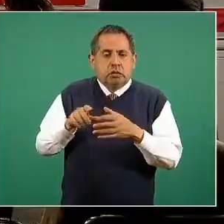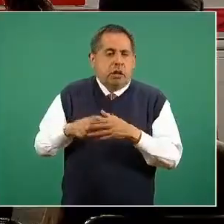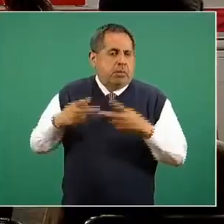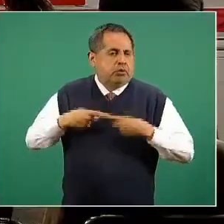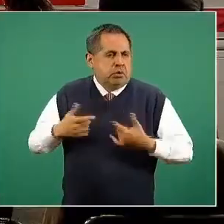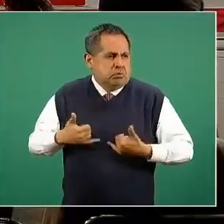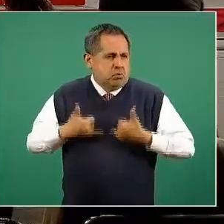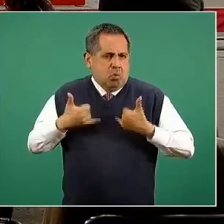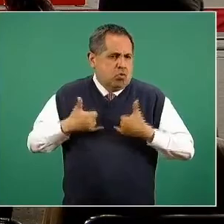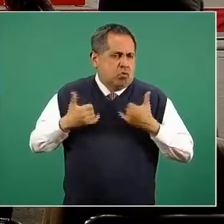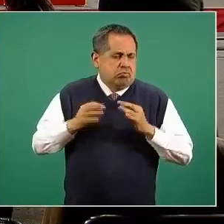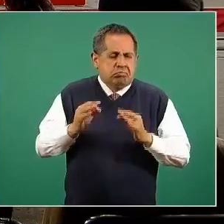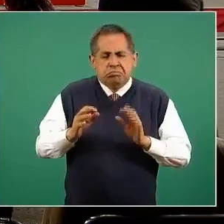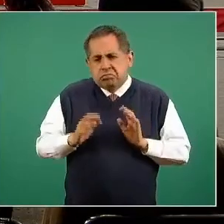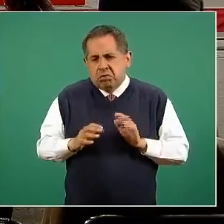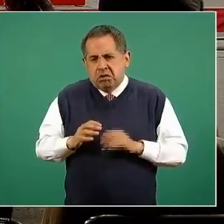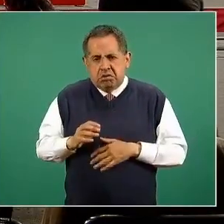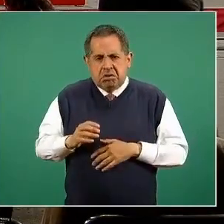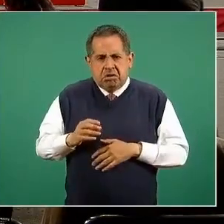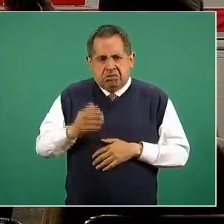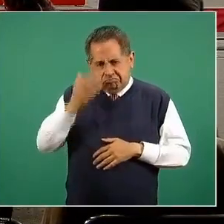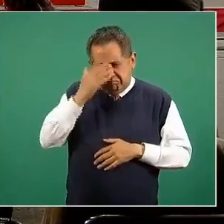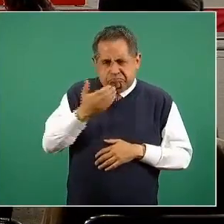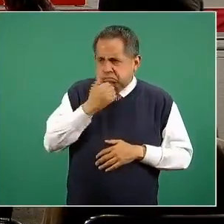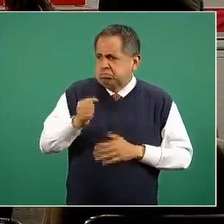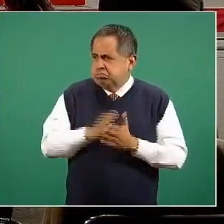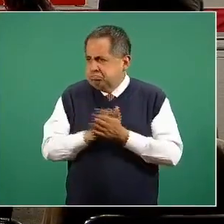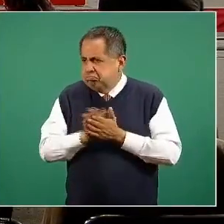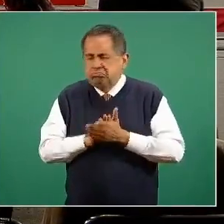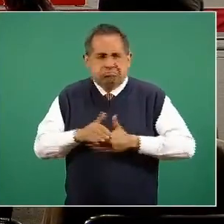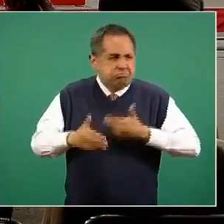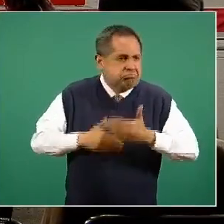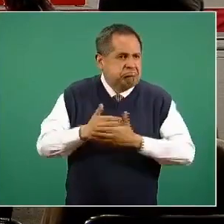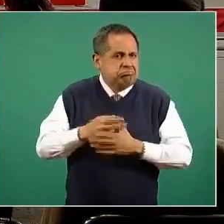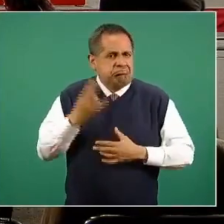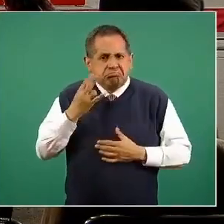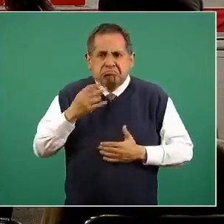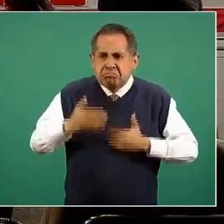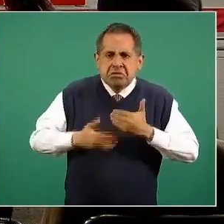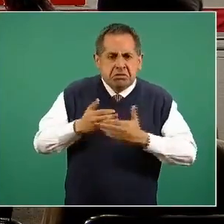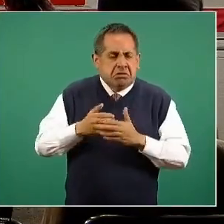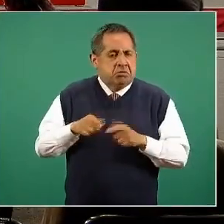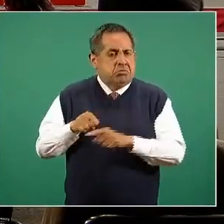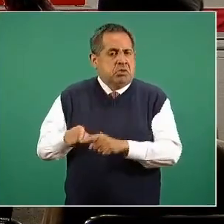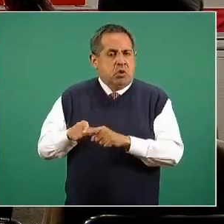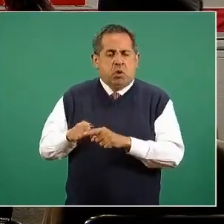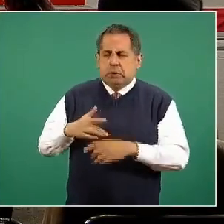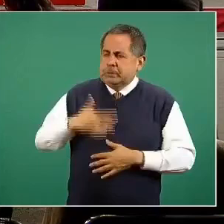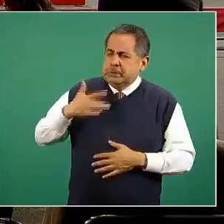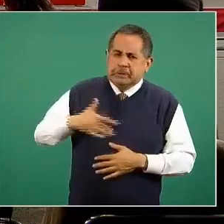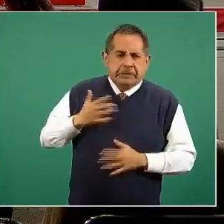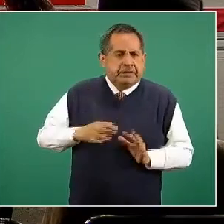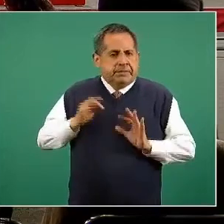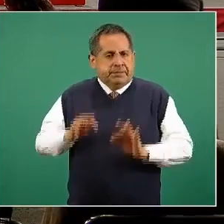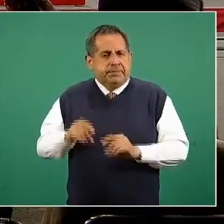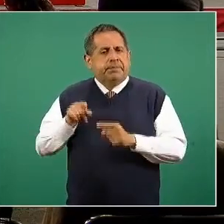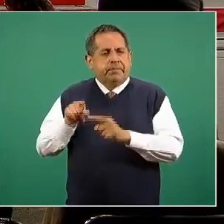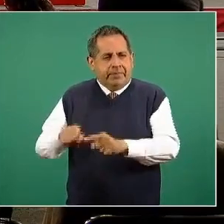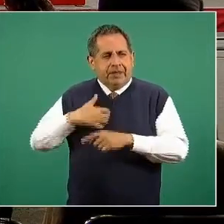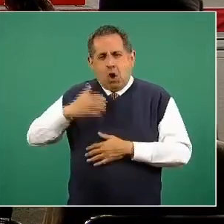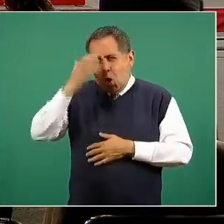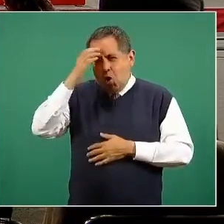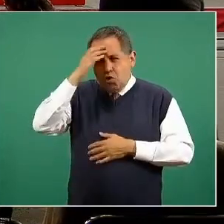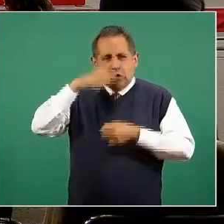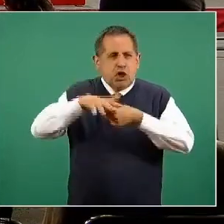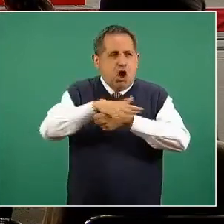personas jóvenes, talentosas, motivadas, despiertas, comprometidas, con una gran sensibilidad social, que conocen